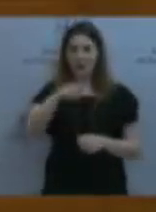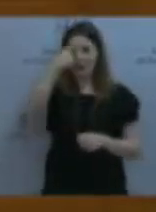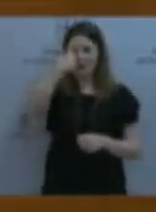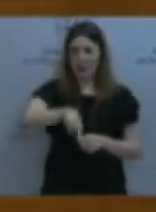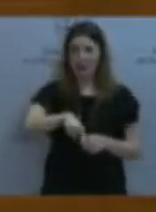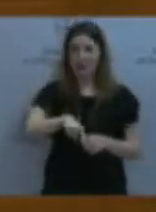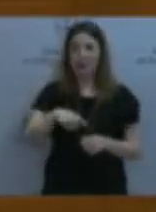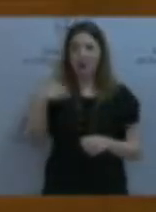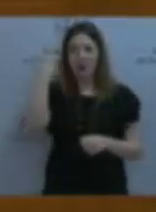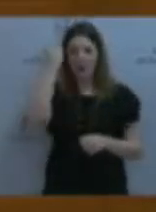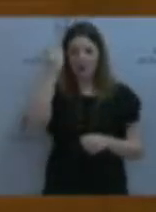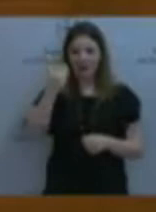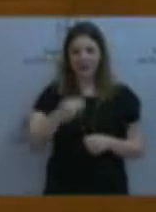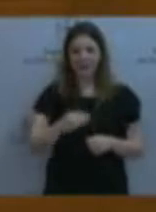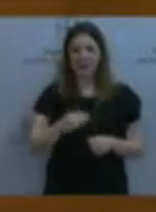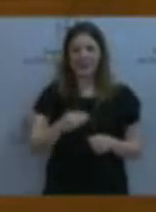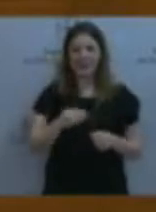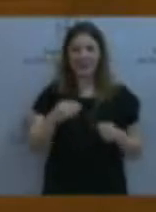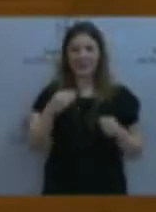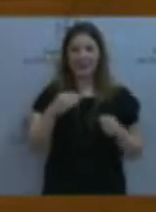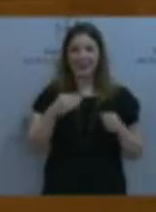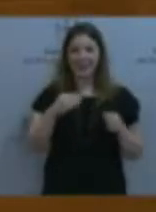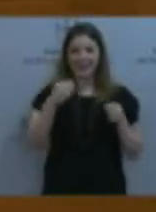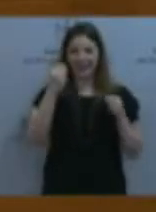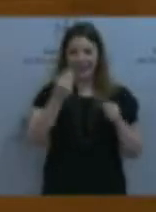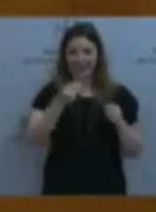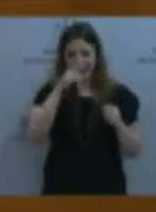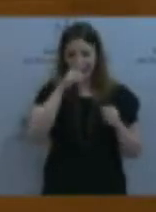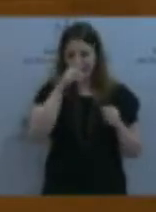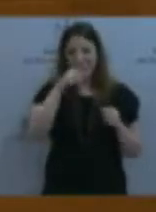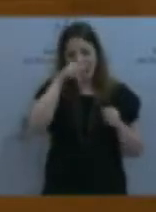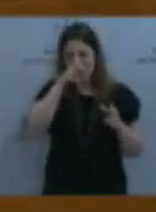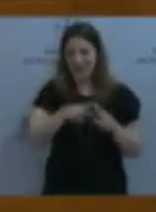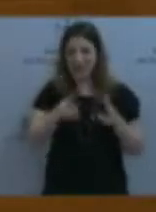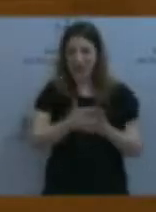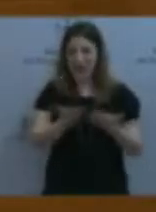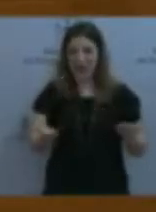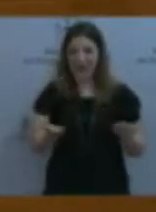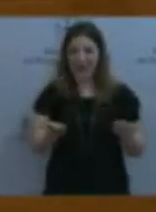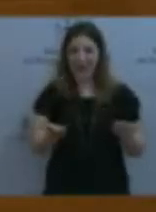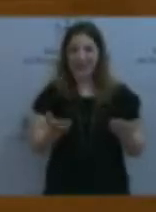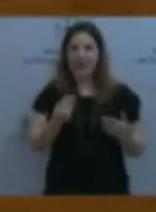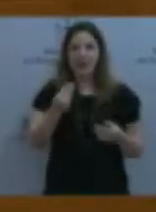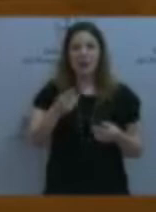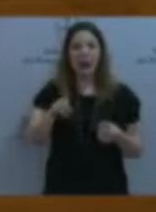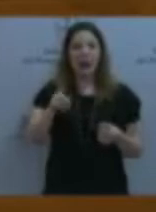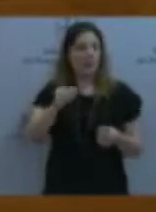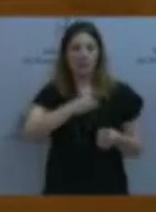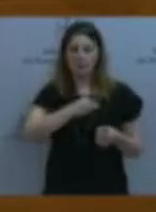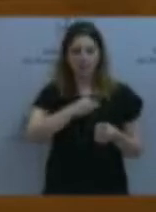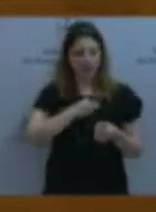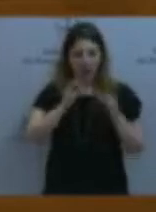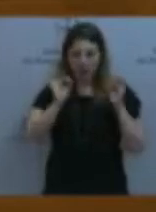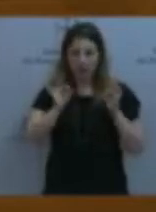para los derechos humanos, es un problema serio para la sociedad y, sobre todo, lo que supone es una pena de muerte para la población palestina. Es